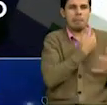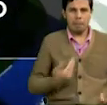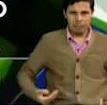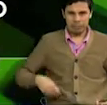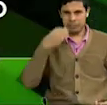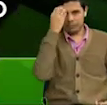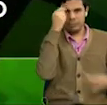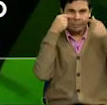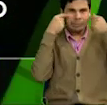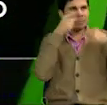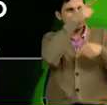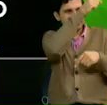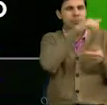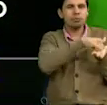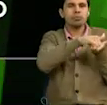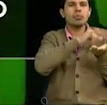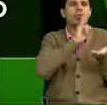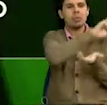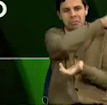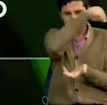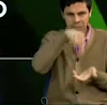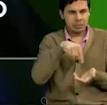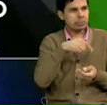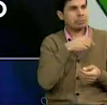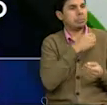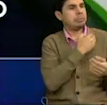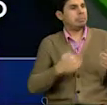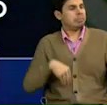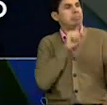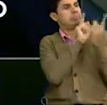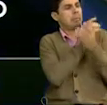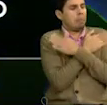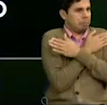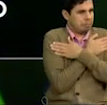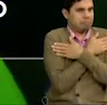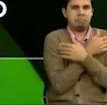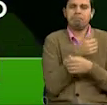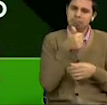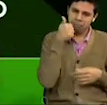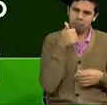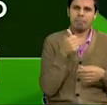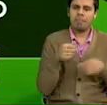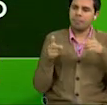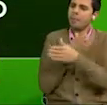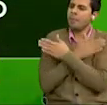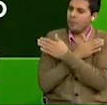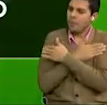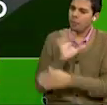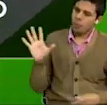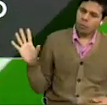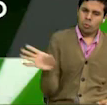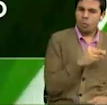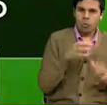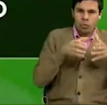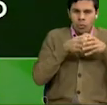de su regreso de Nueva York. Mi felicitación, la felicitación a todos y cada uno de los hombres